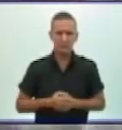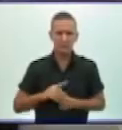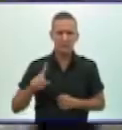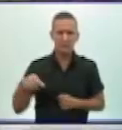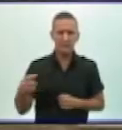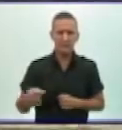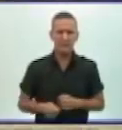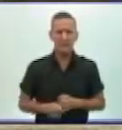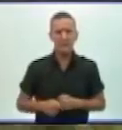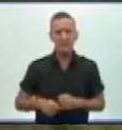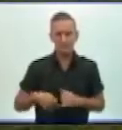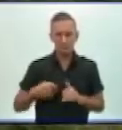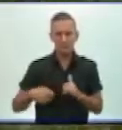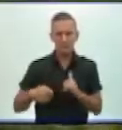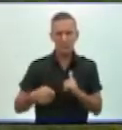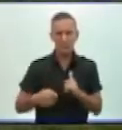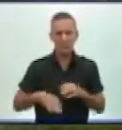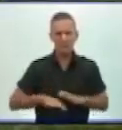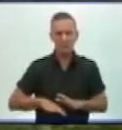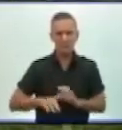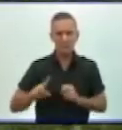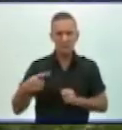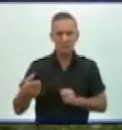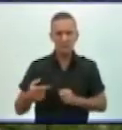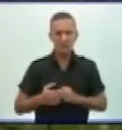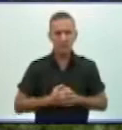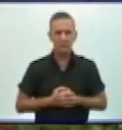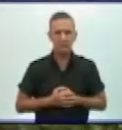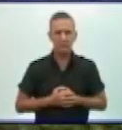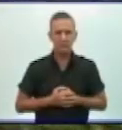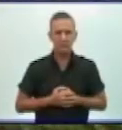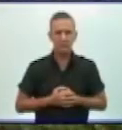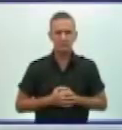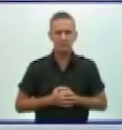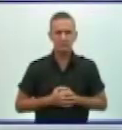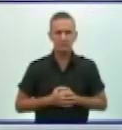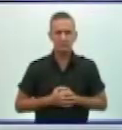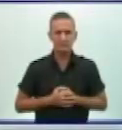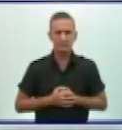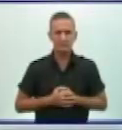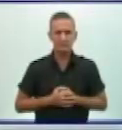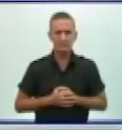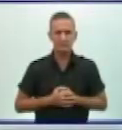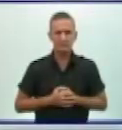que me están esperando. Chao. ¿Mickey y yo? Qué fresco.